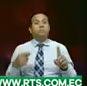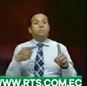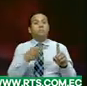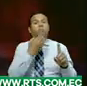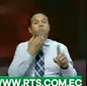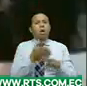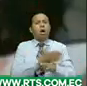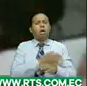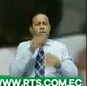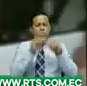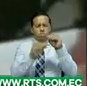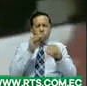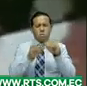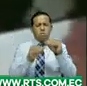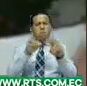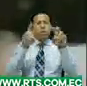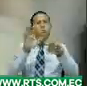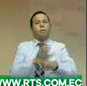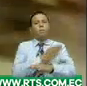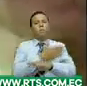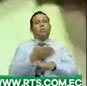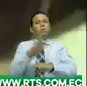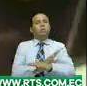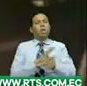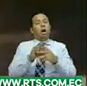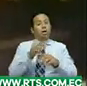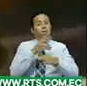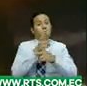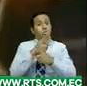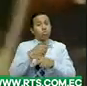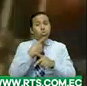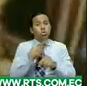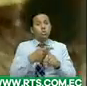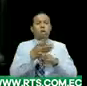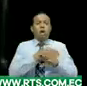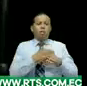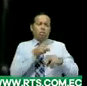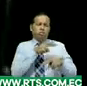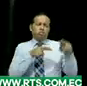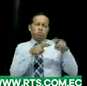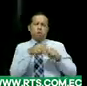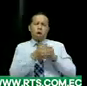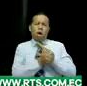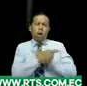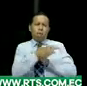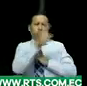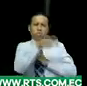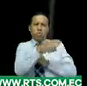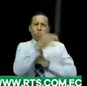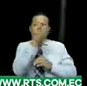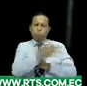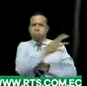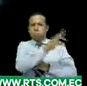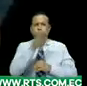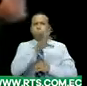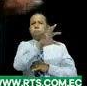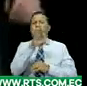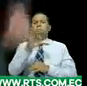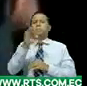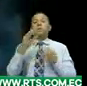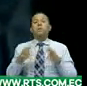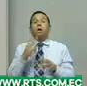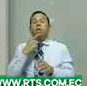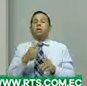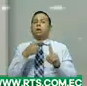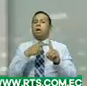compositor y productor musical. Gracias a su talento para descubrir artistas, hoy el mundo baila clásicos. De las voces de Héctor Lavoe,